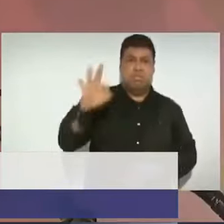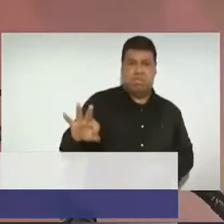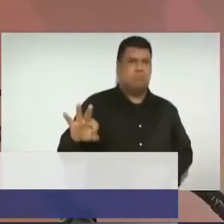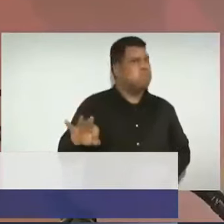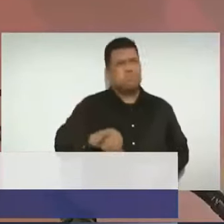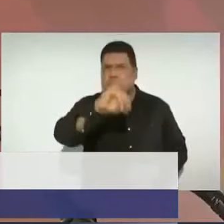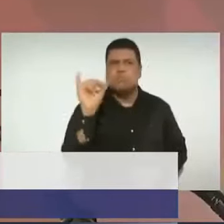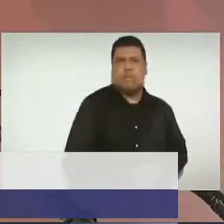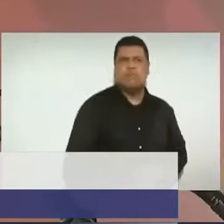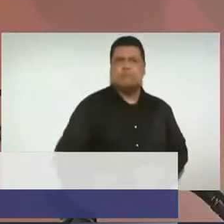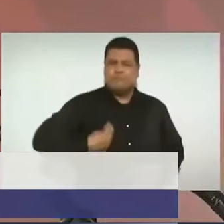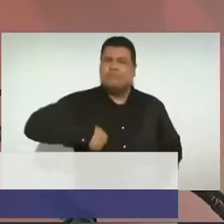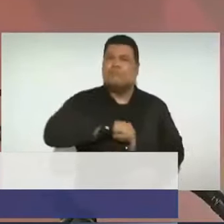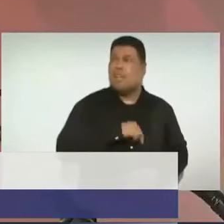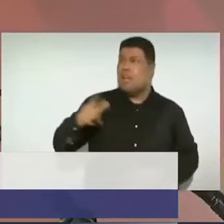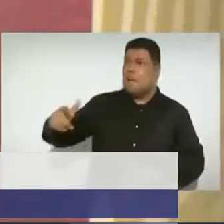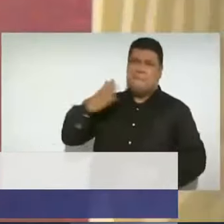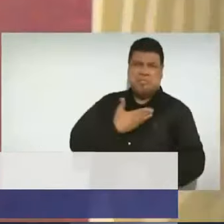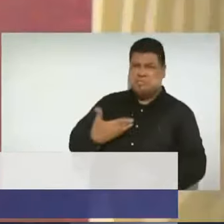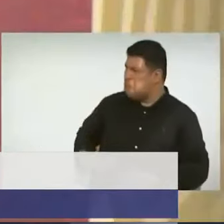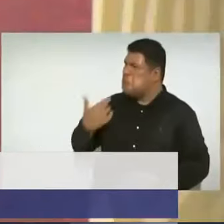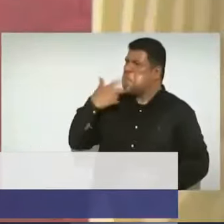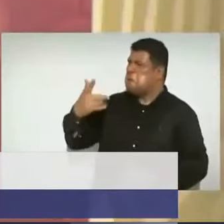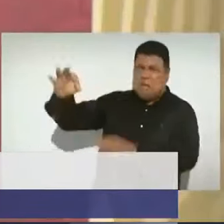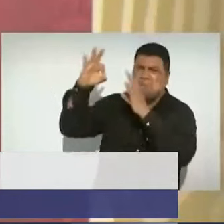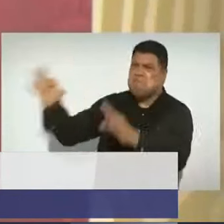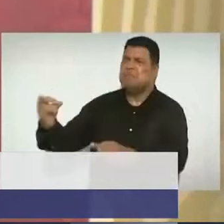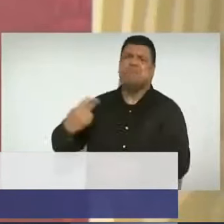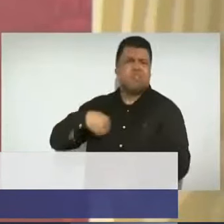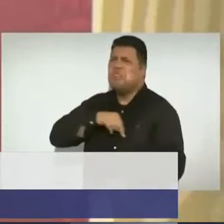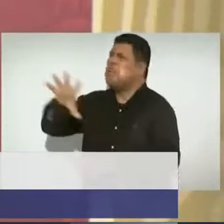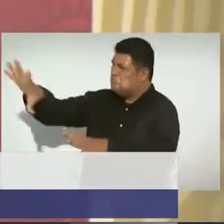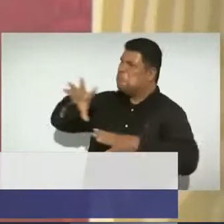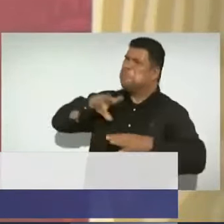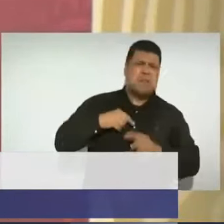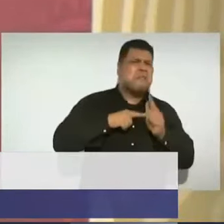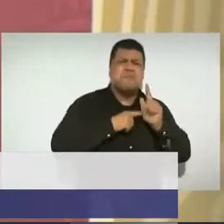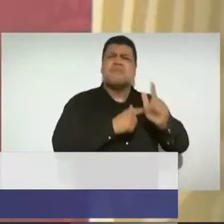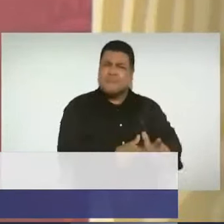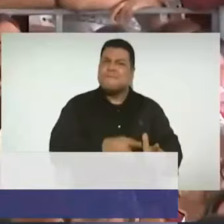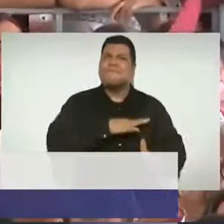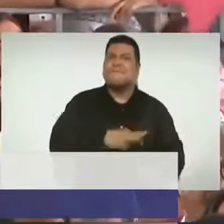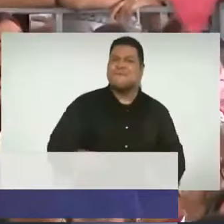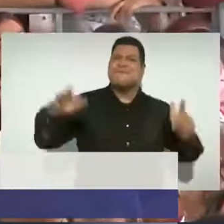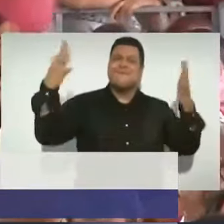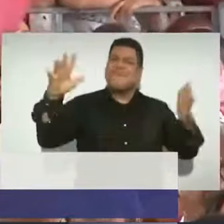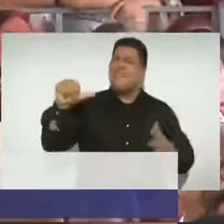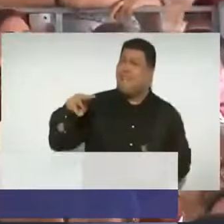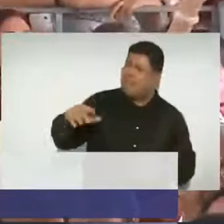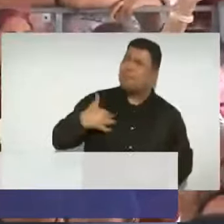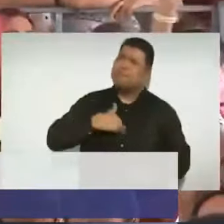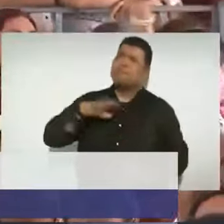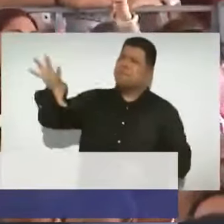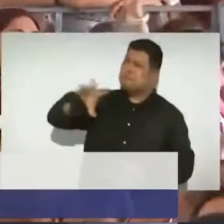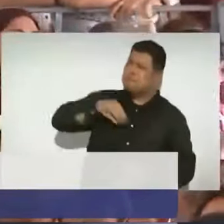vamos a seguir con el legado del mejor presidente de México, de Andrés Manuel López Obrador. Que no va a haber